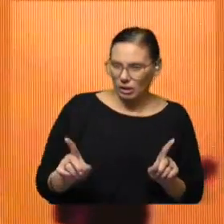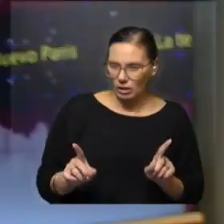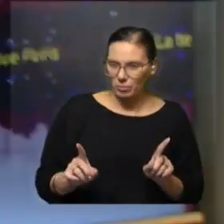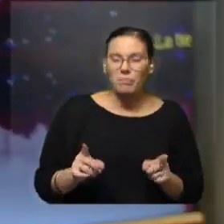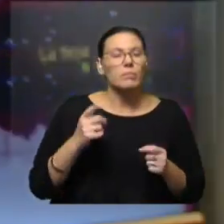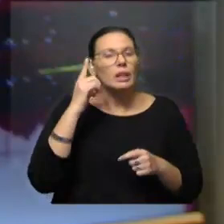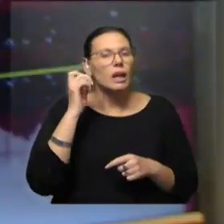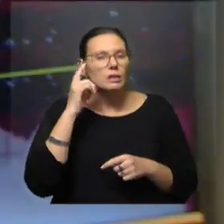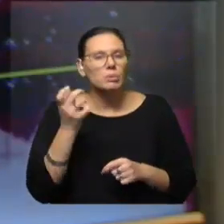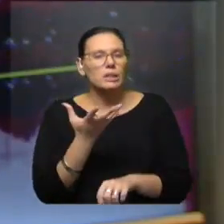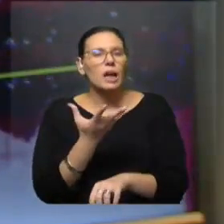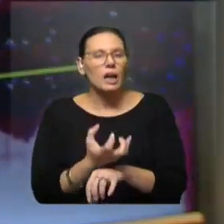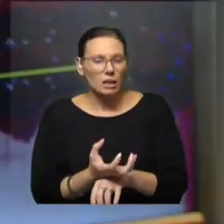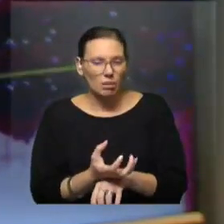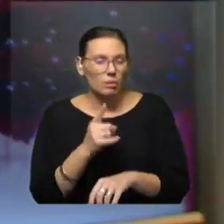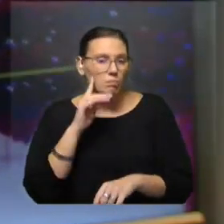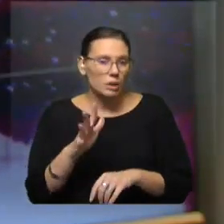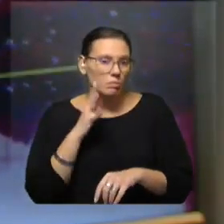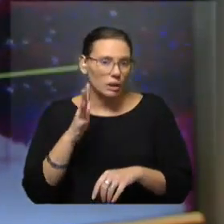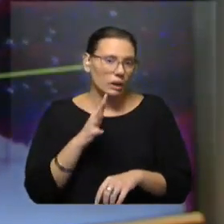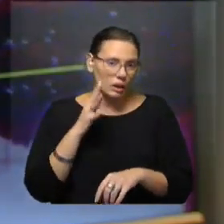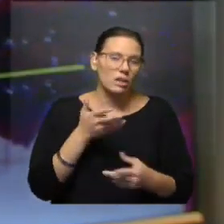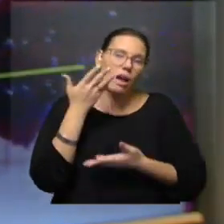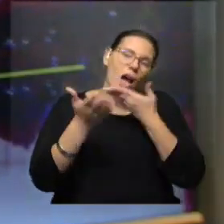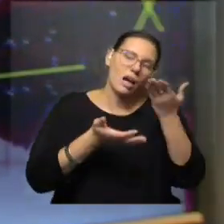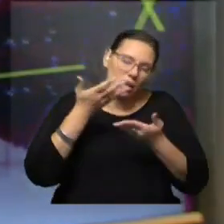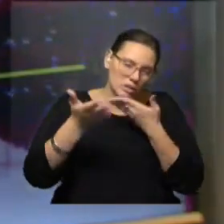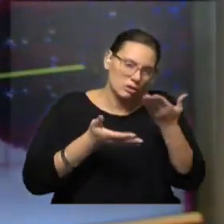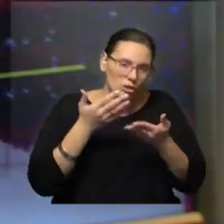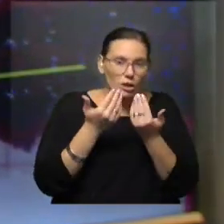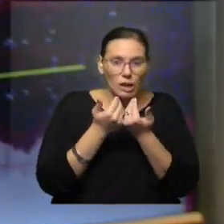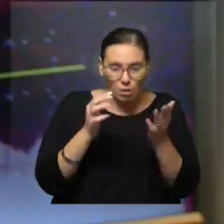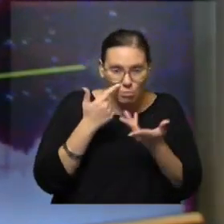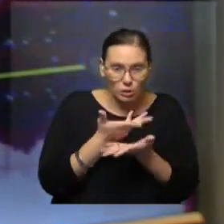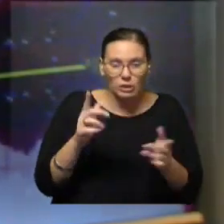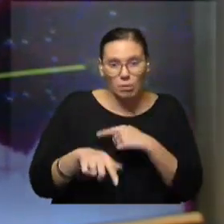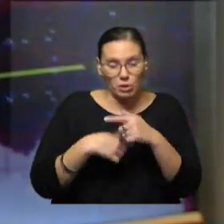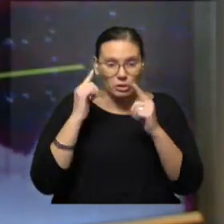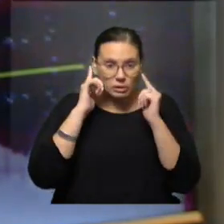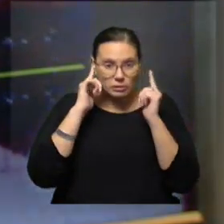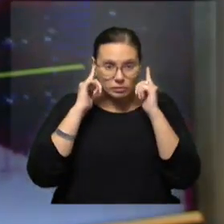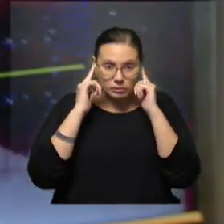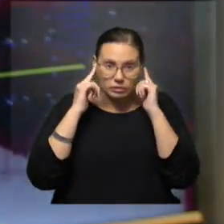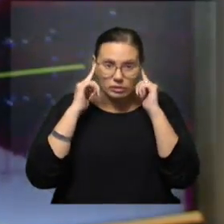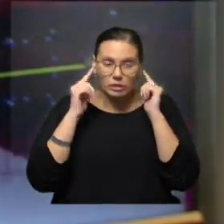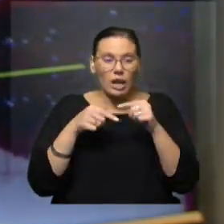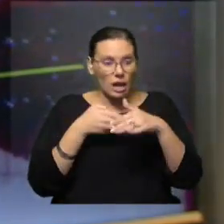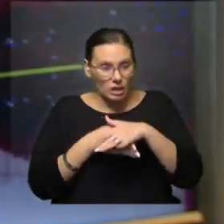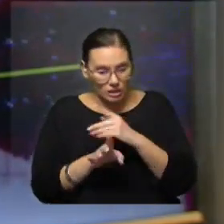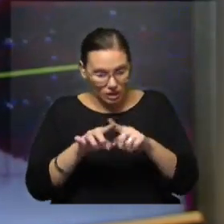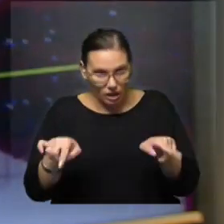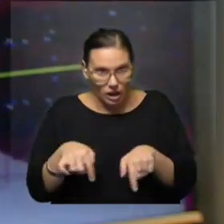fue la experiencia de grabar? Porque me imagino, bueno, una cosa es tener las canciones, empezar a mostrarlas, pero después entrar en estudio,